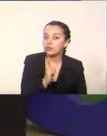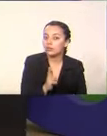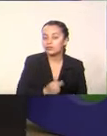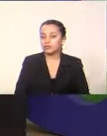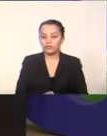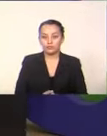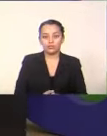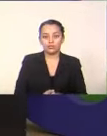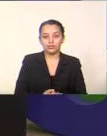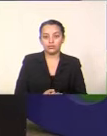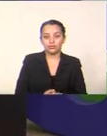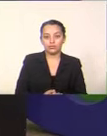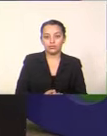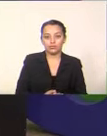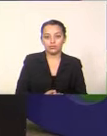2 menos 4.